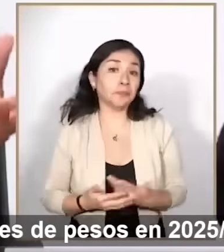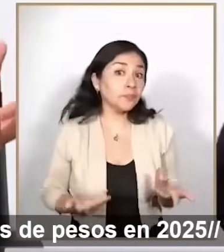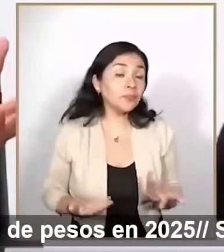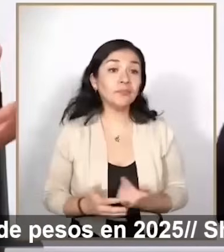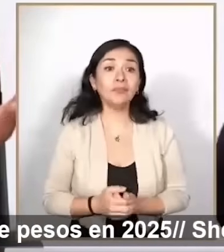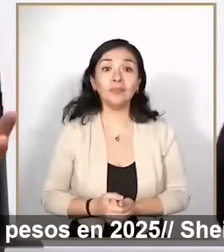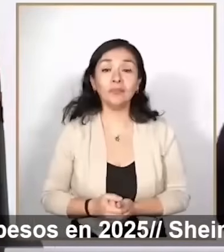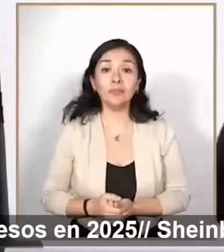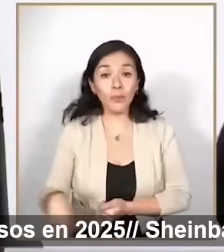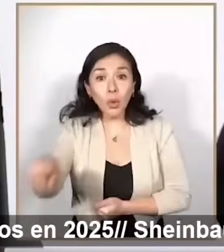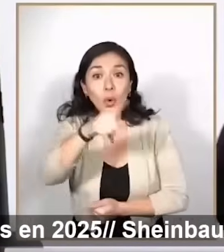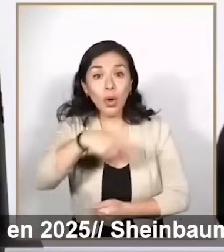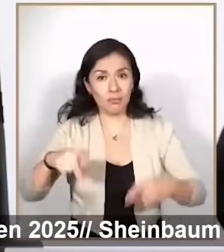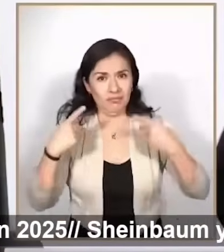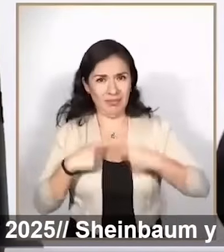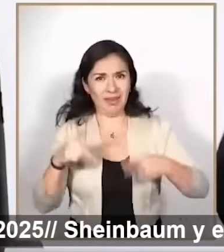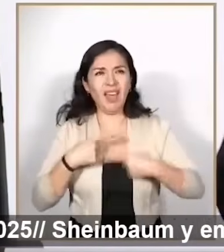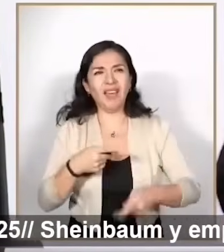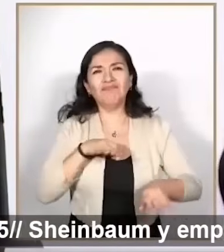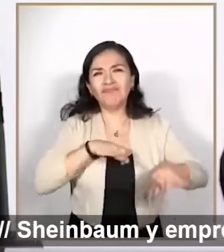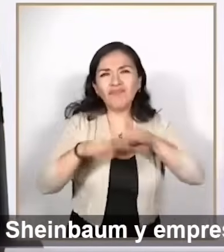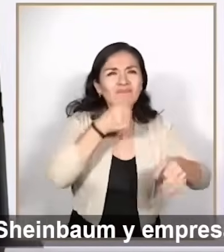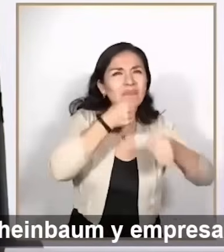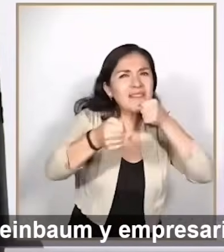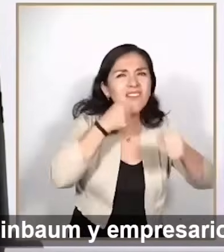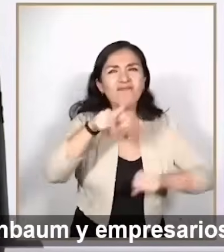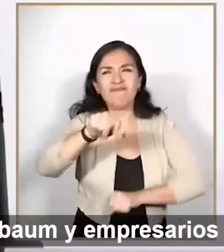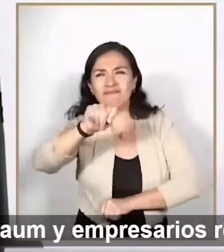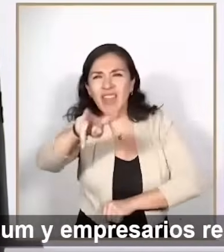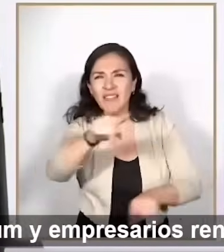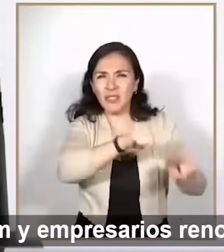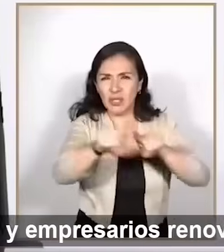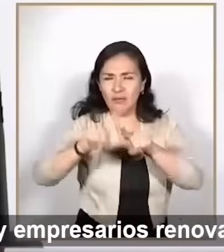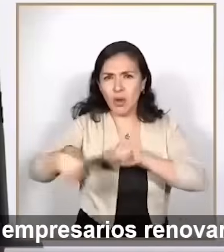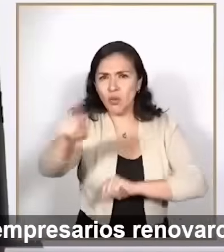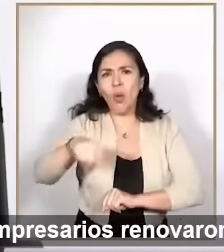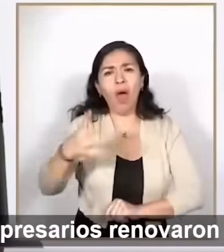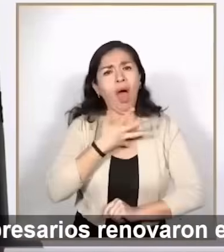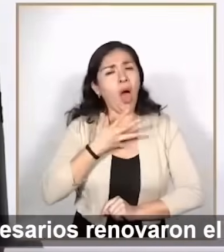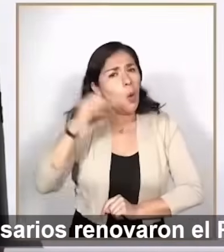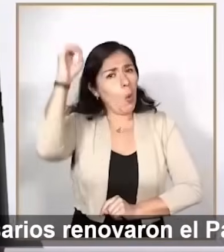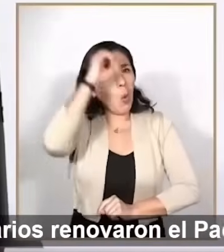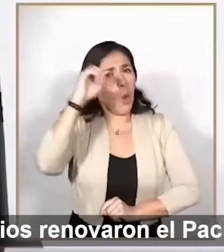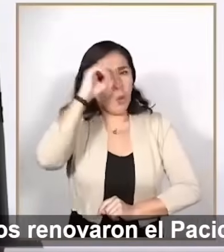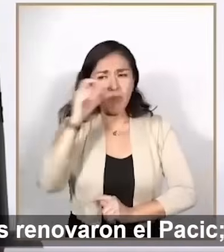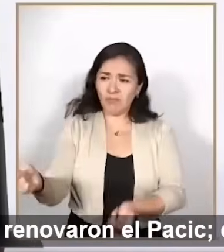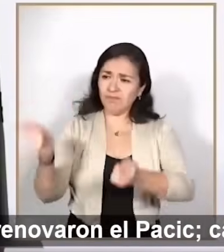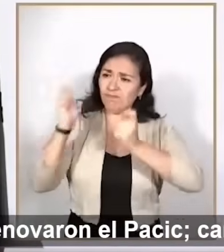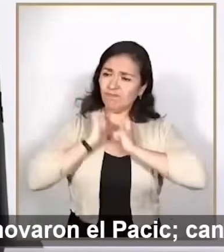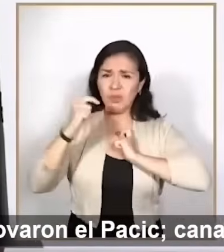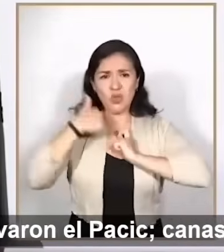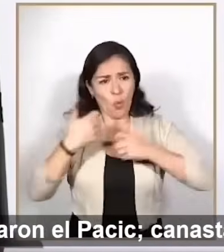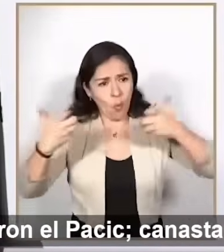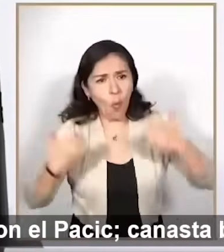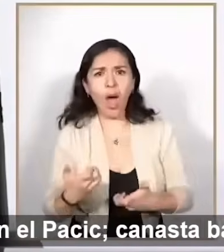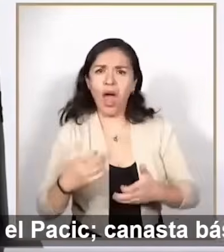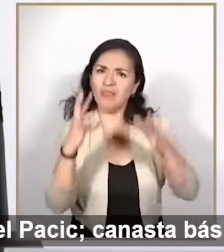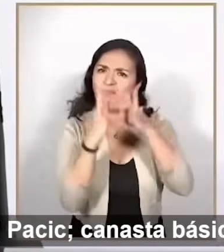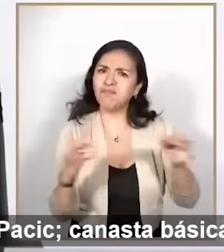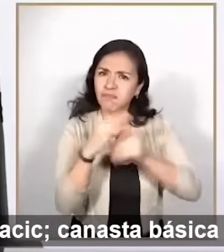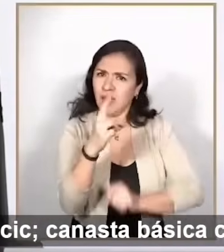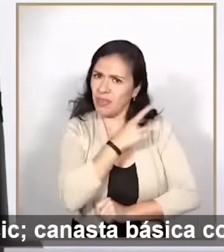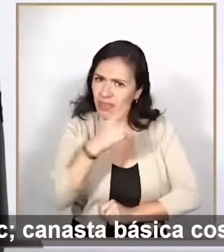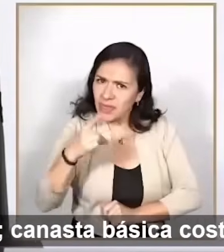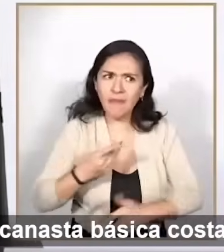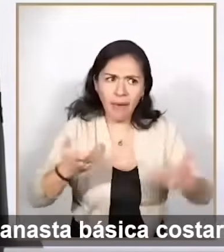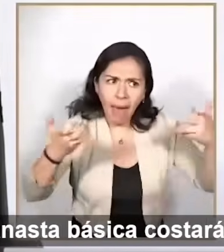los medios fue justamente como portadores de la opinión pública de que ya se actuara, que no se permitiera